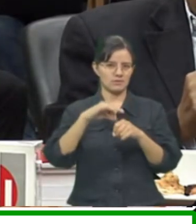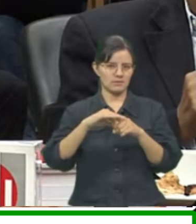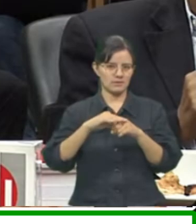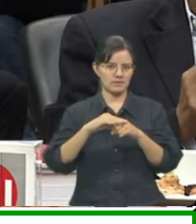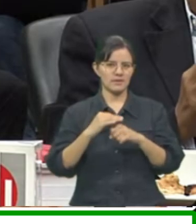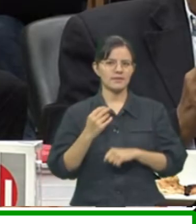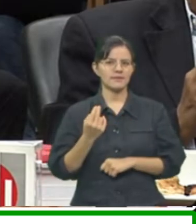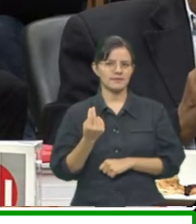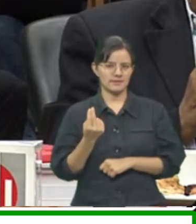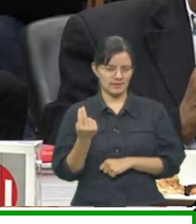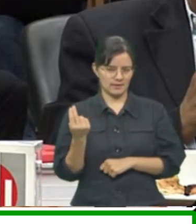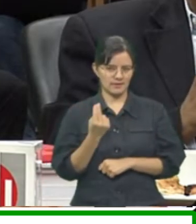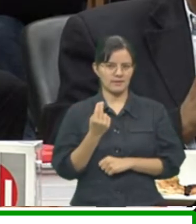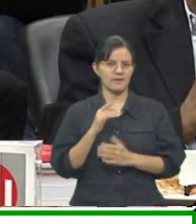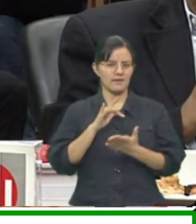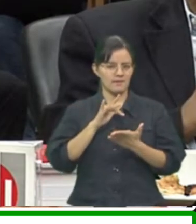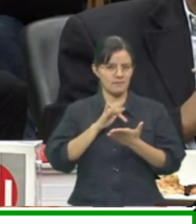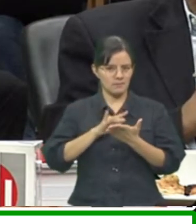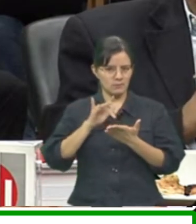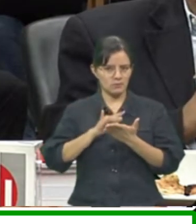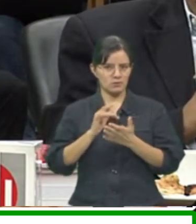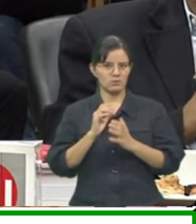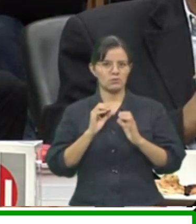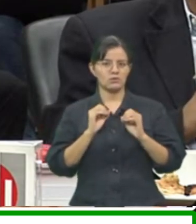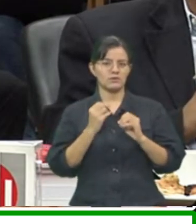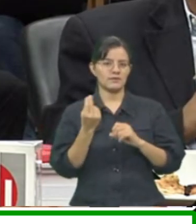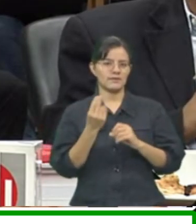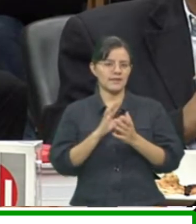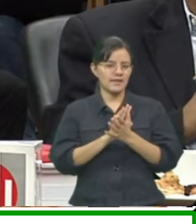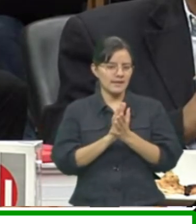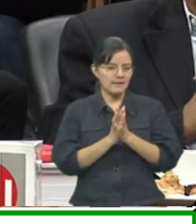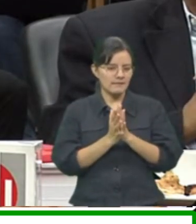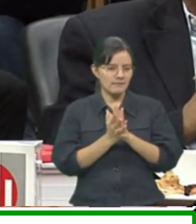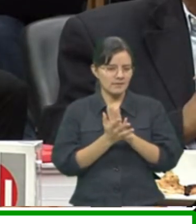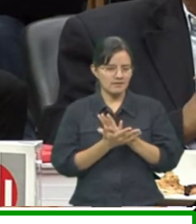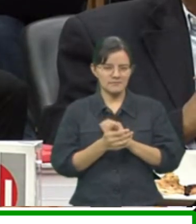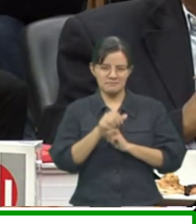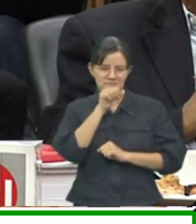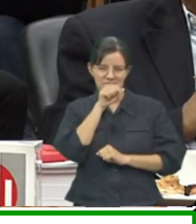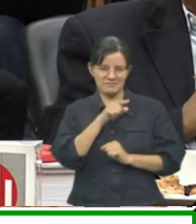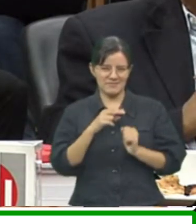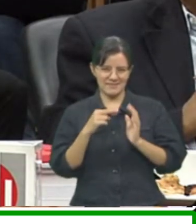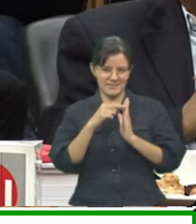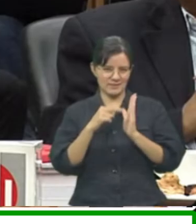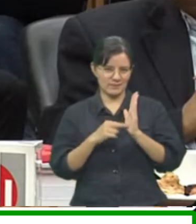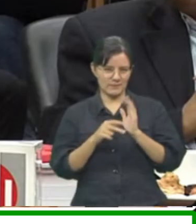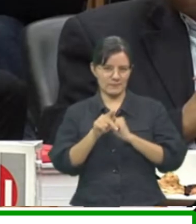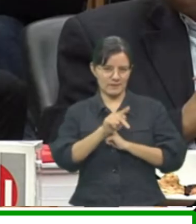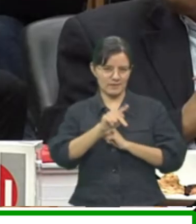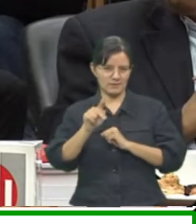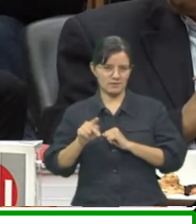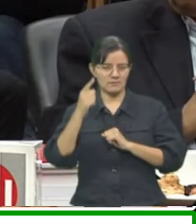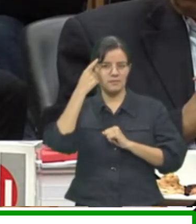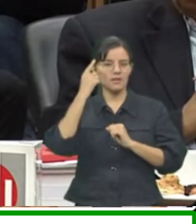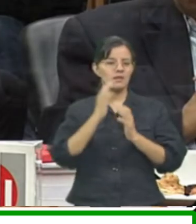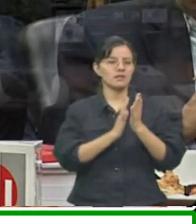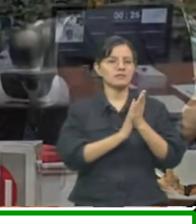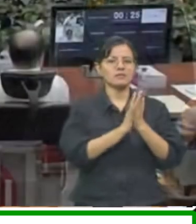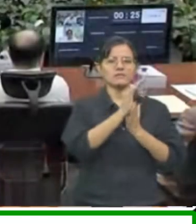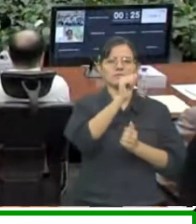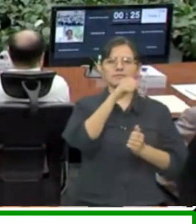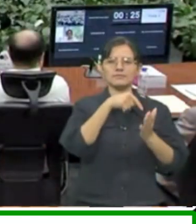avalar y debe evolucionar en instrumentos similares para cumplir el espíritu constitucional de